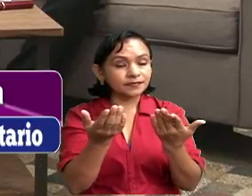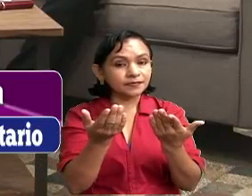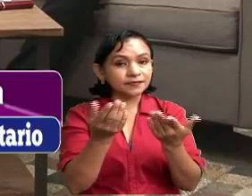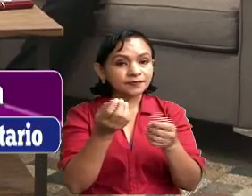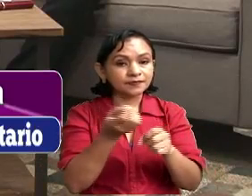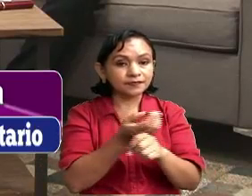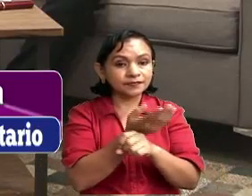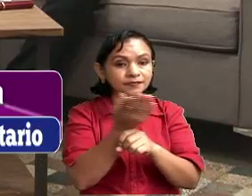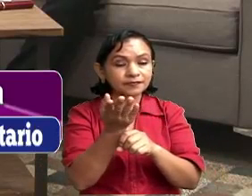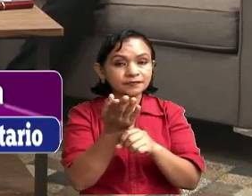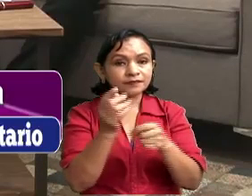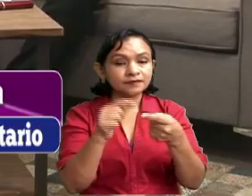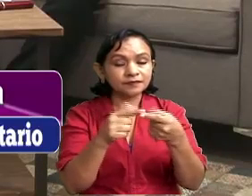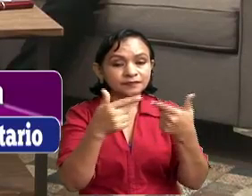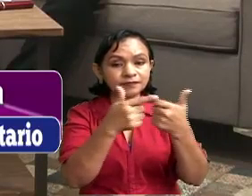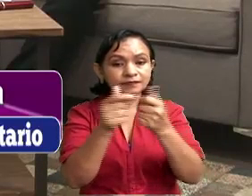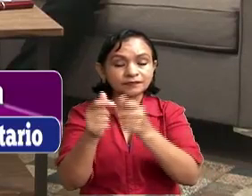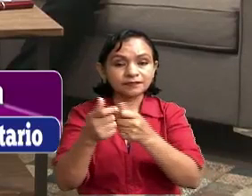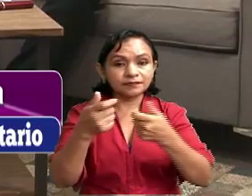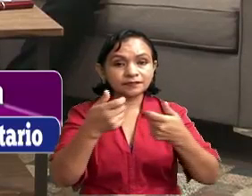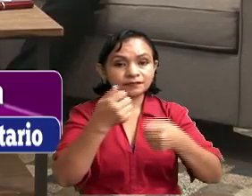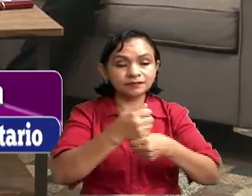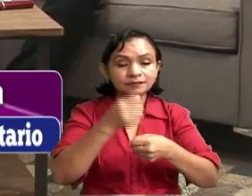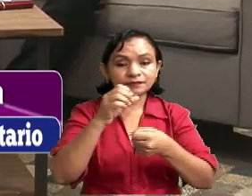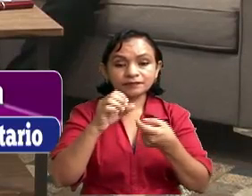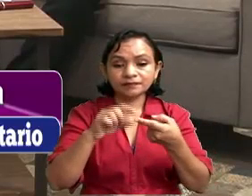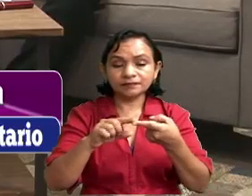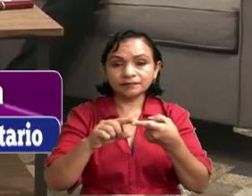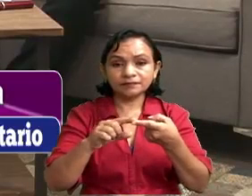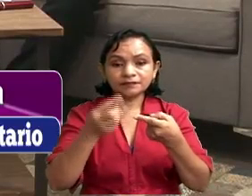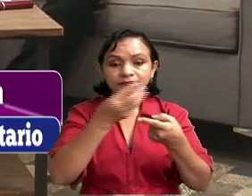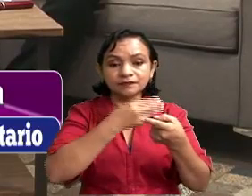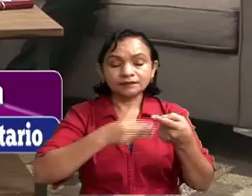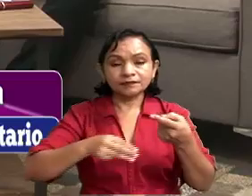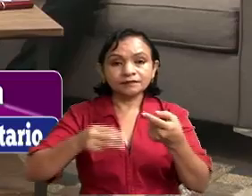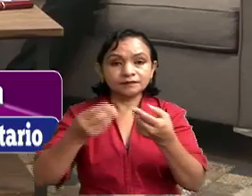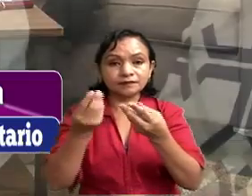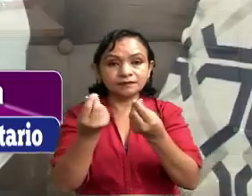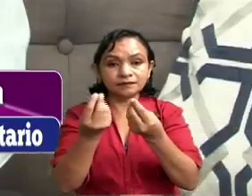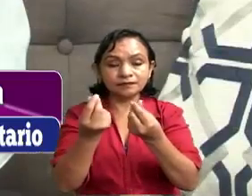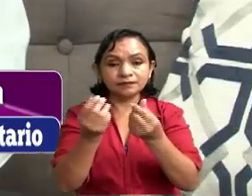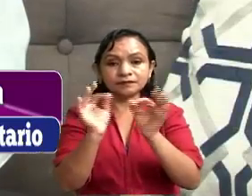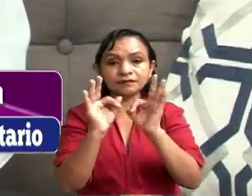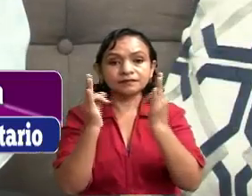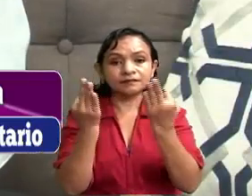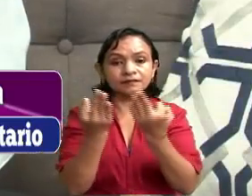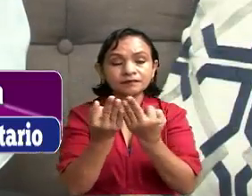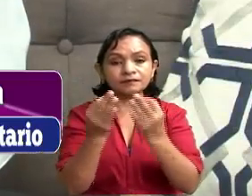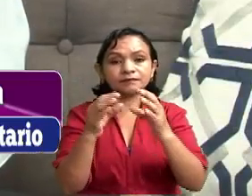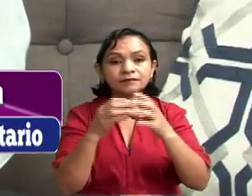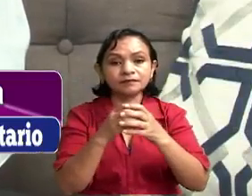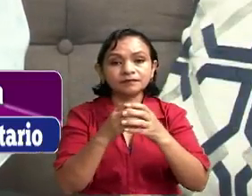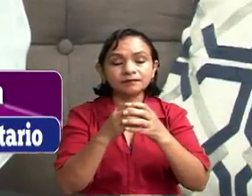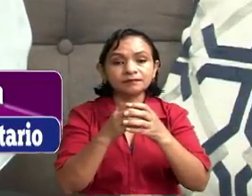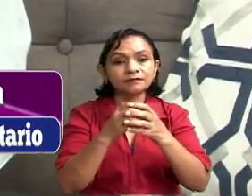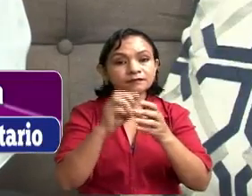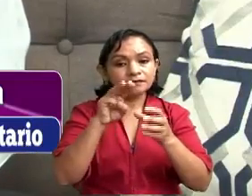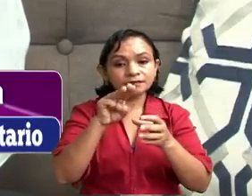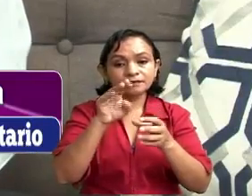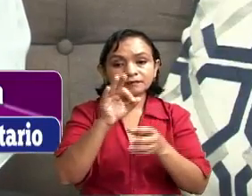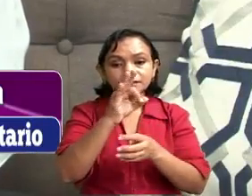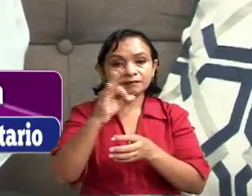Consejo Nicaragüense de la Pequeña y Mediana Empresa y del Ministerio de Economía Familiar, Comunitaria y Asociativa, que